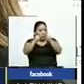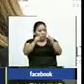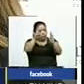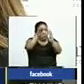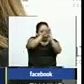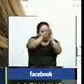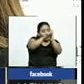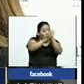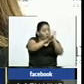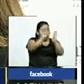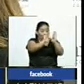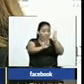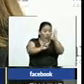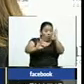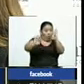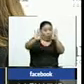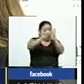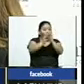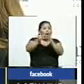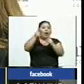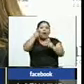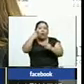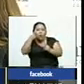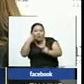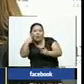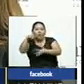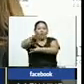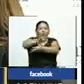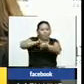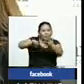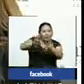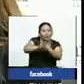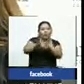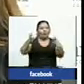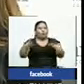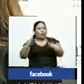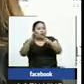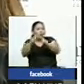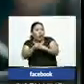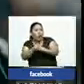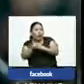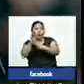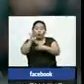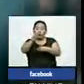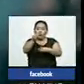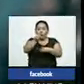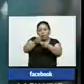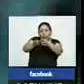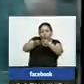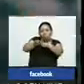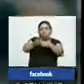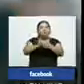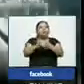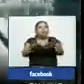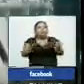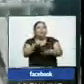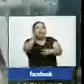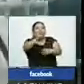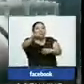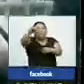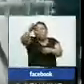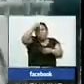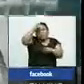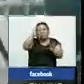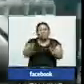estándares más altos en gestión ambiental, en gestión social, en manejo con sus comunidades. Y es que se trata de un concepto que